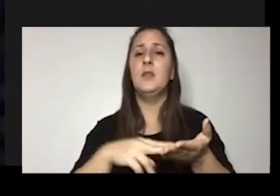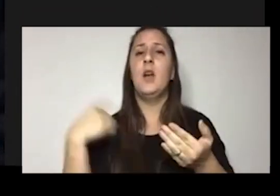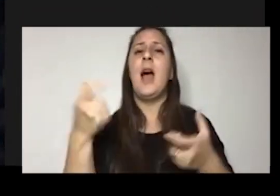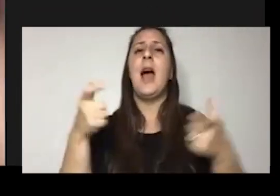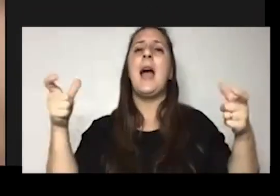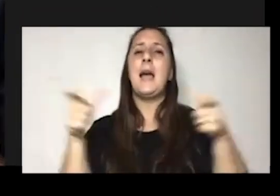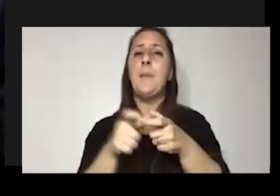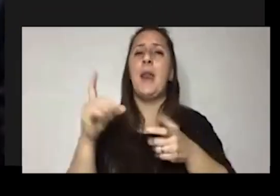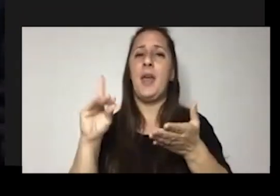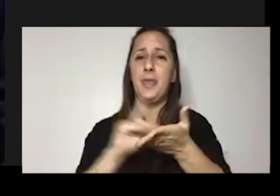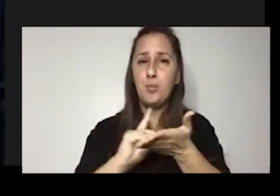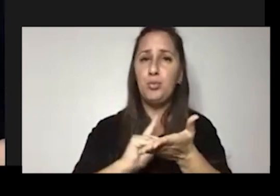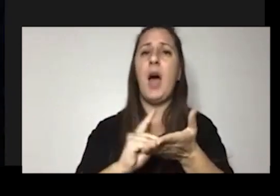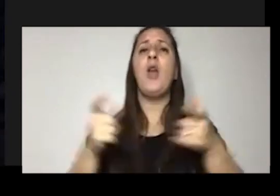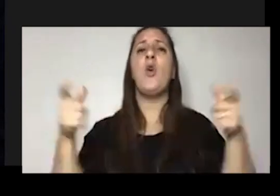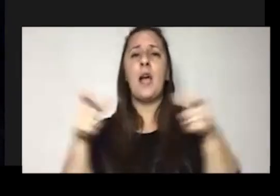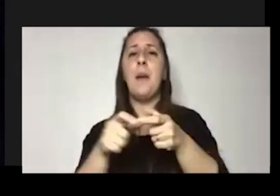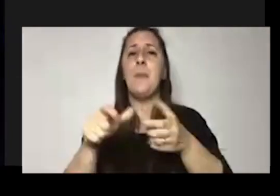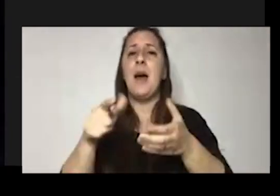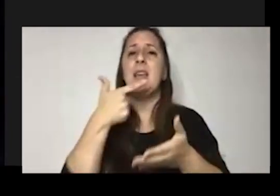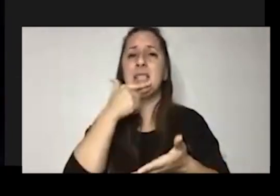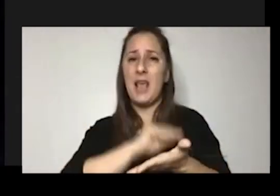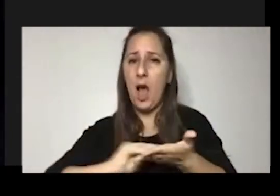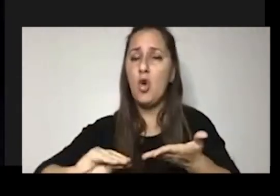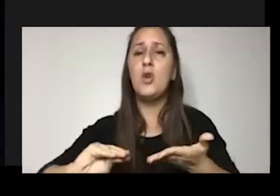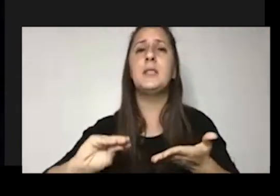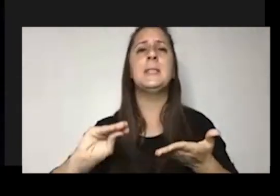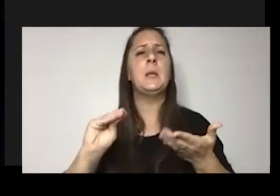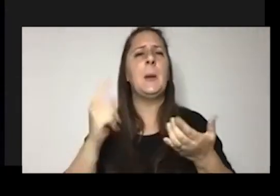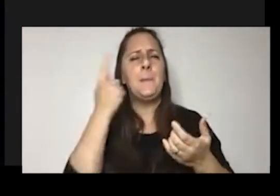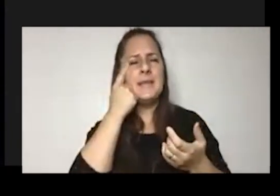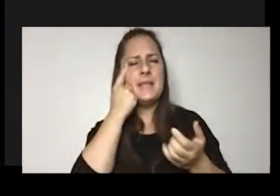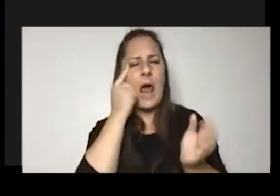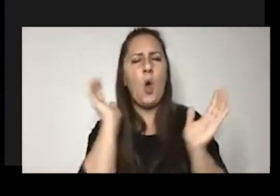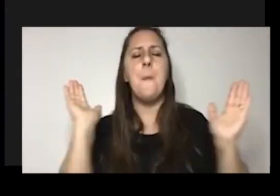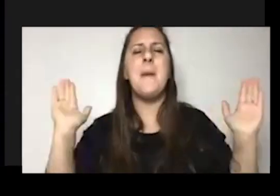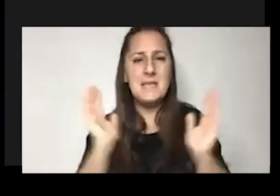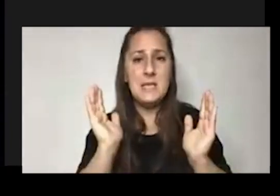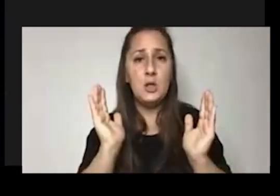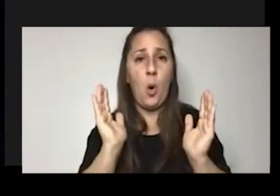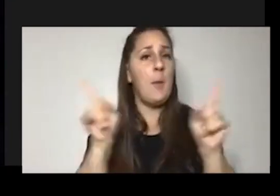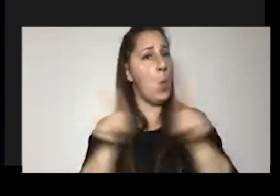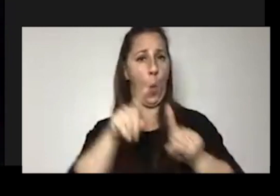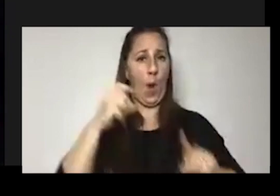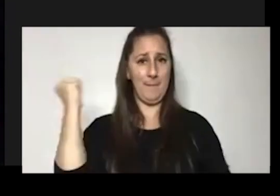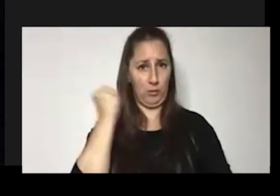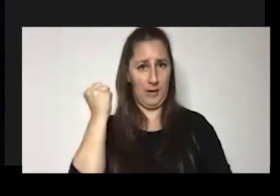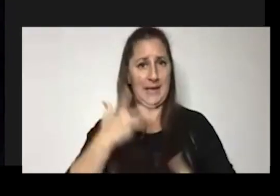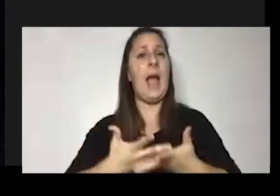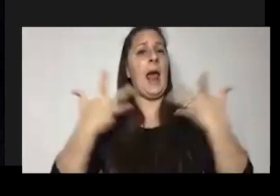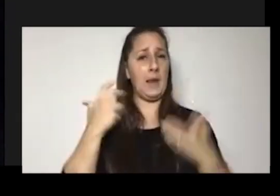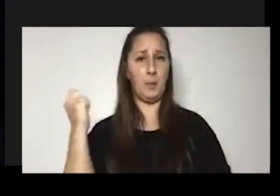de Senadores, como también en un sentido más chico, pero de igual importancia, de enorme importancia, con los